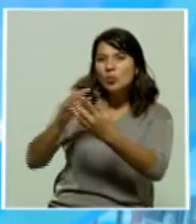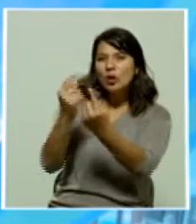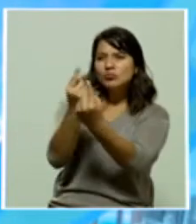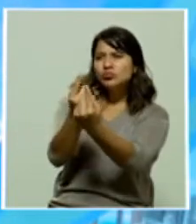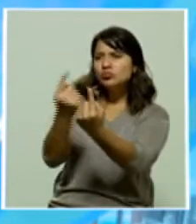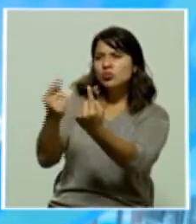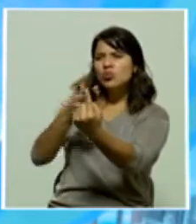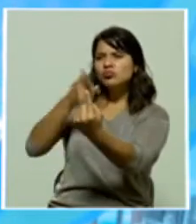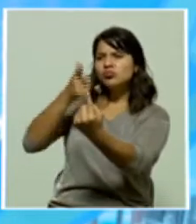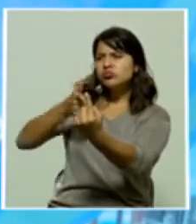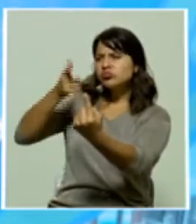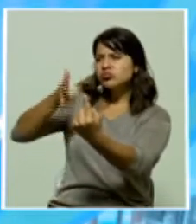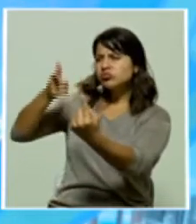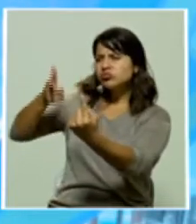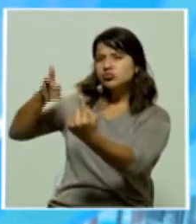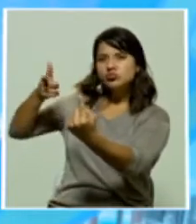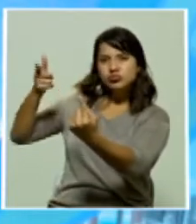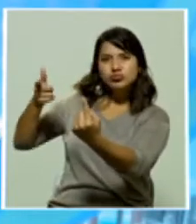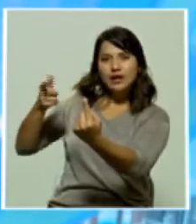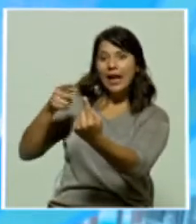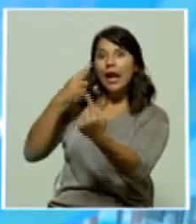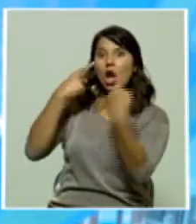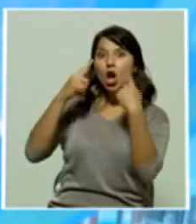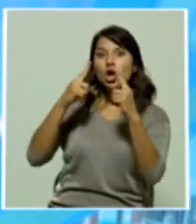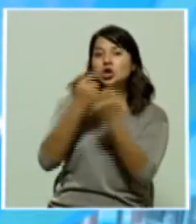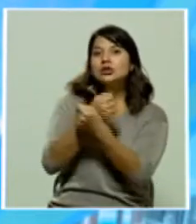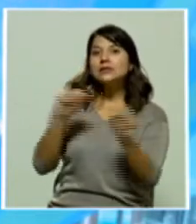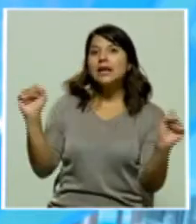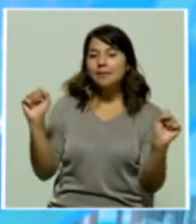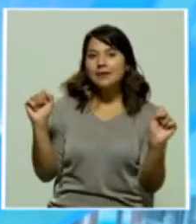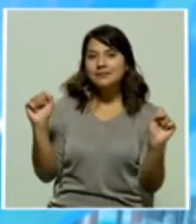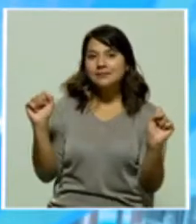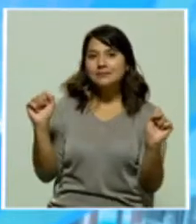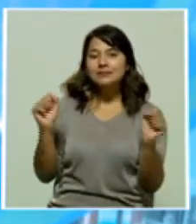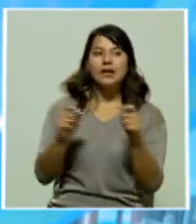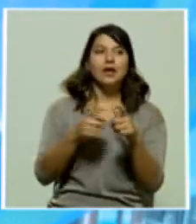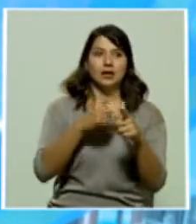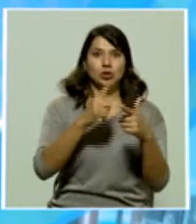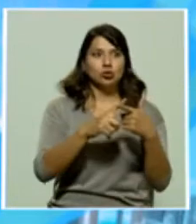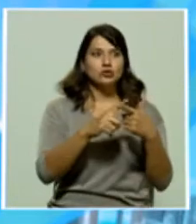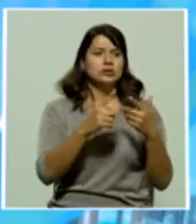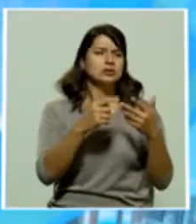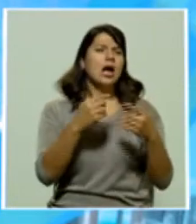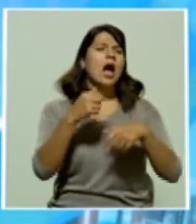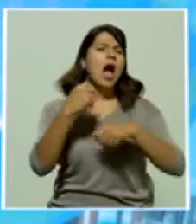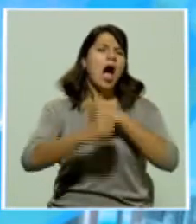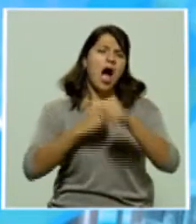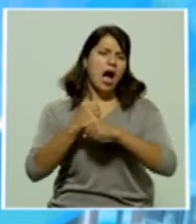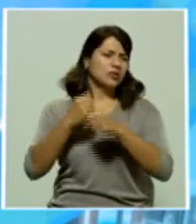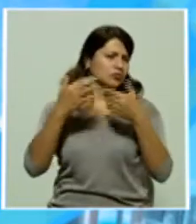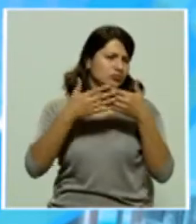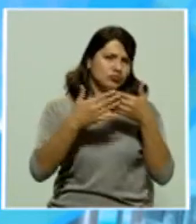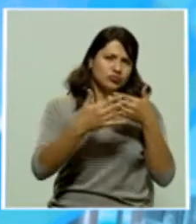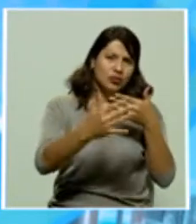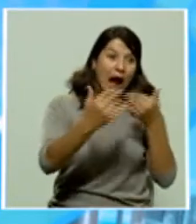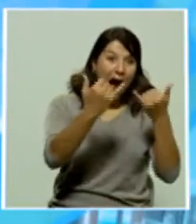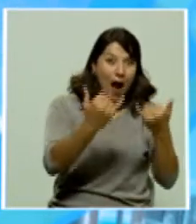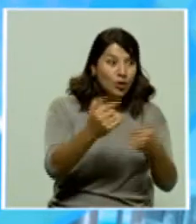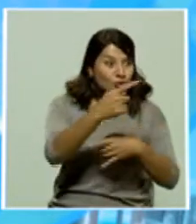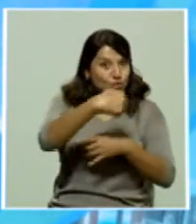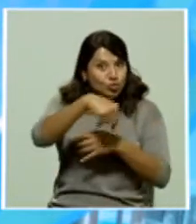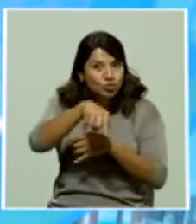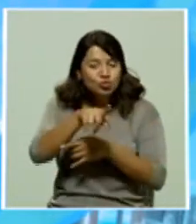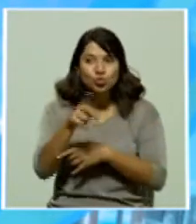llevan de nuevo al sitio en donde lo habían dado por muerto. Es muy fuerte. ¿Cómo vos viviste como reportero y